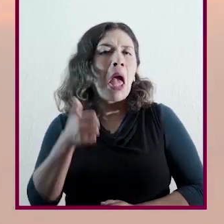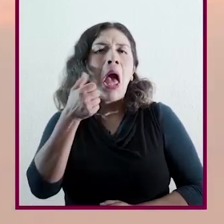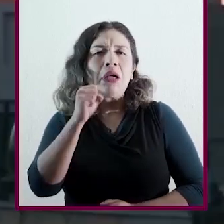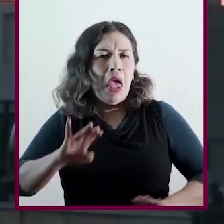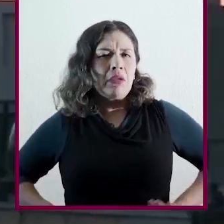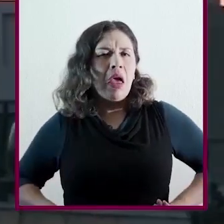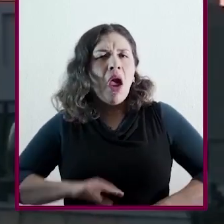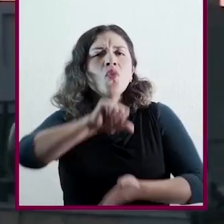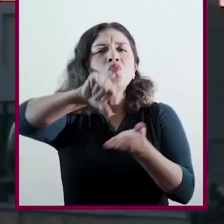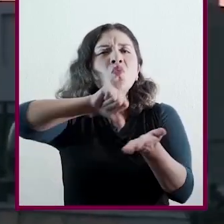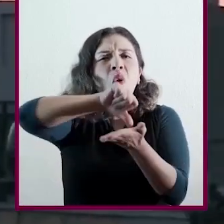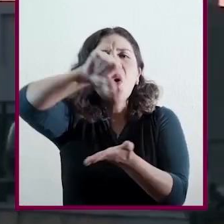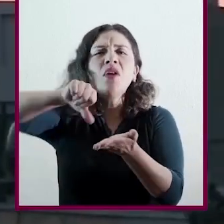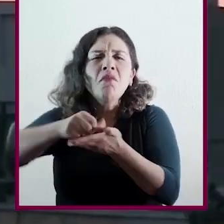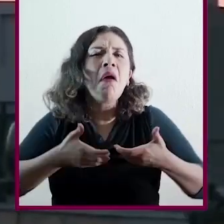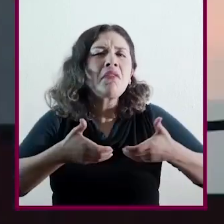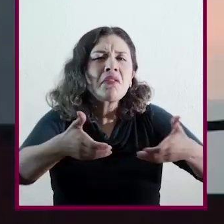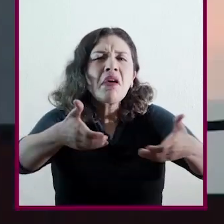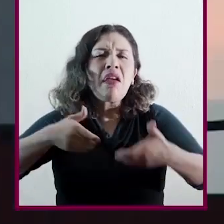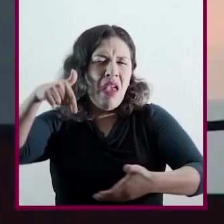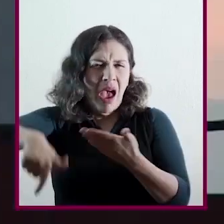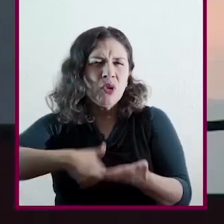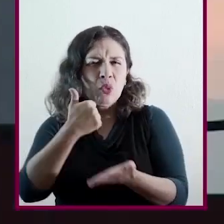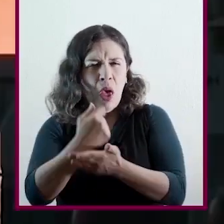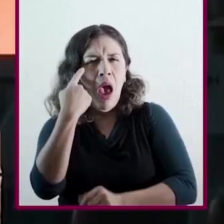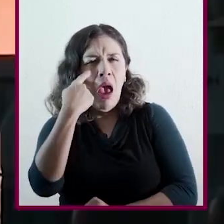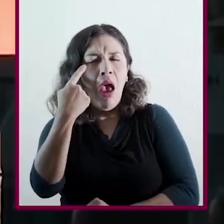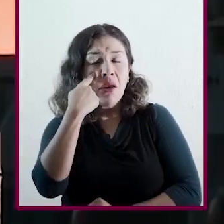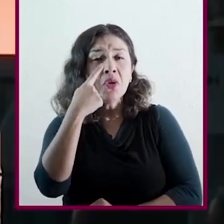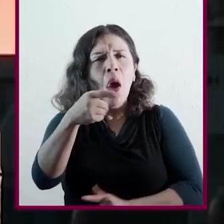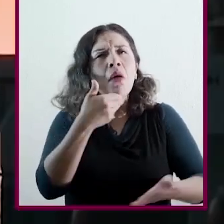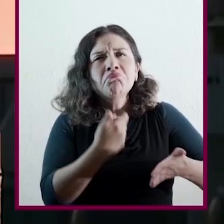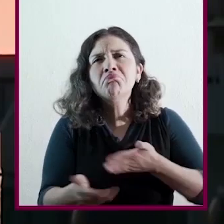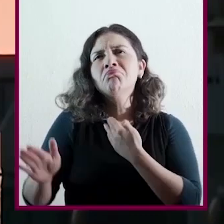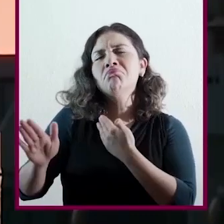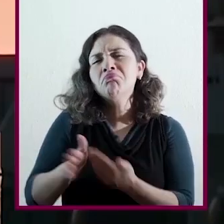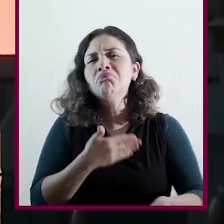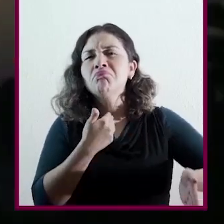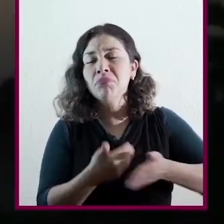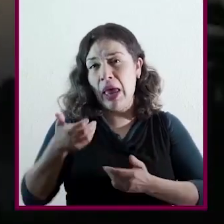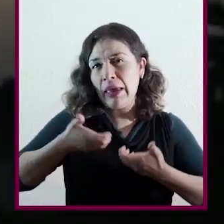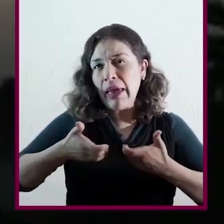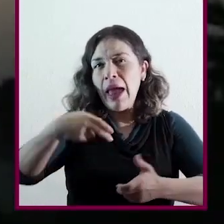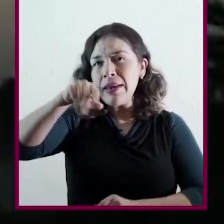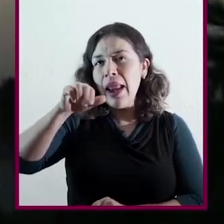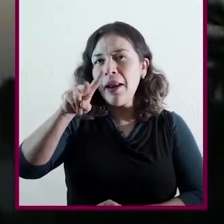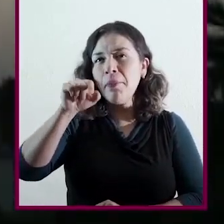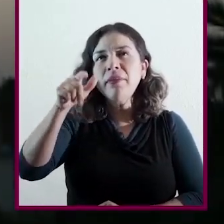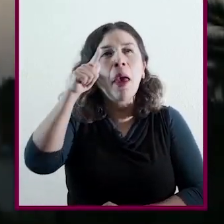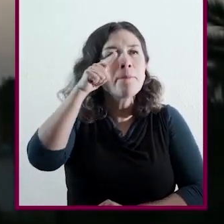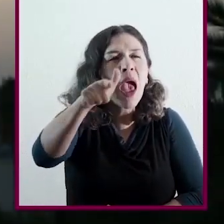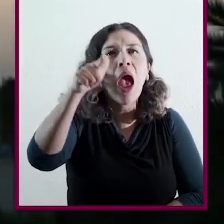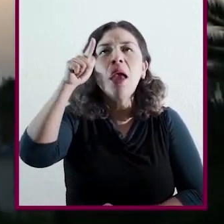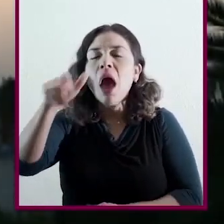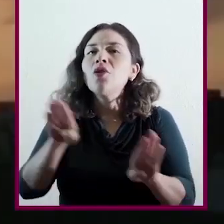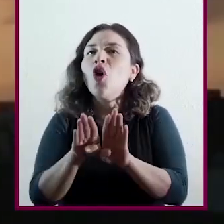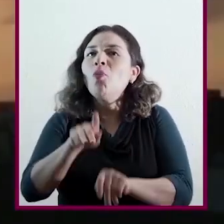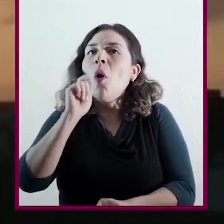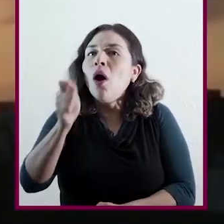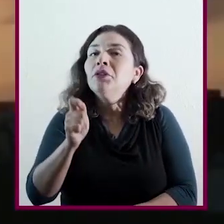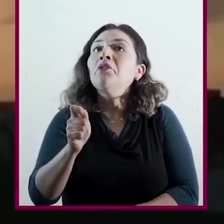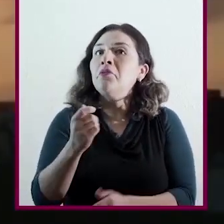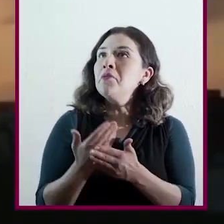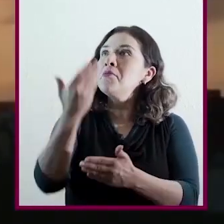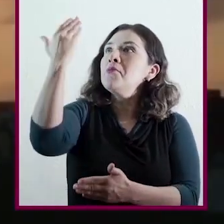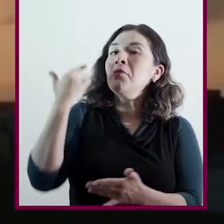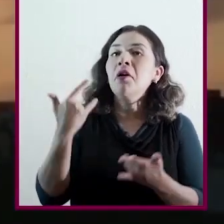Como sucede en todas las colonias y barrios de nuestra urbe, caminar por las calles de la Narvarte es descubrir fragmentos y pistas de